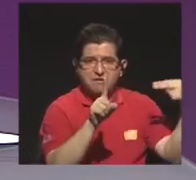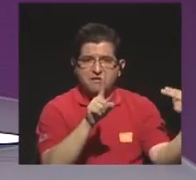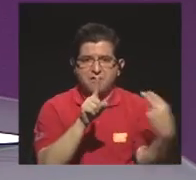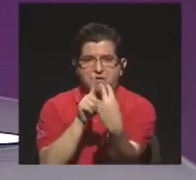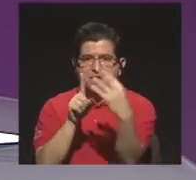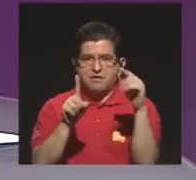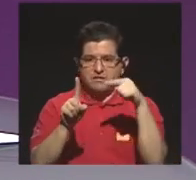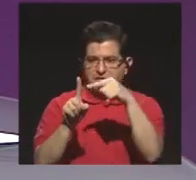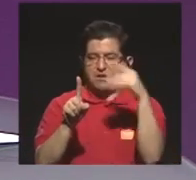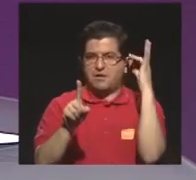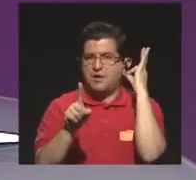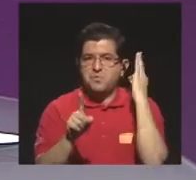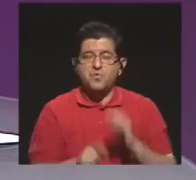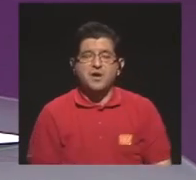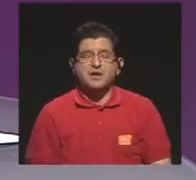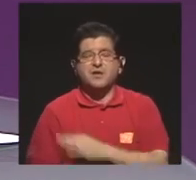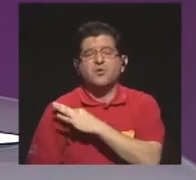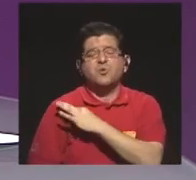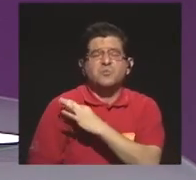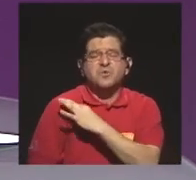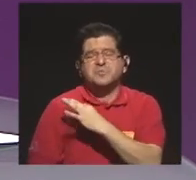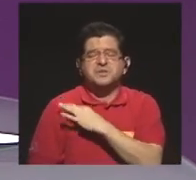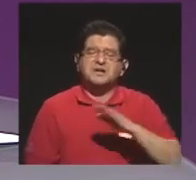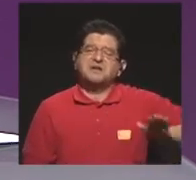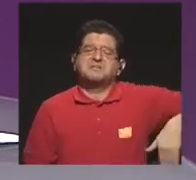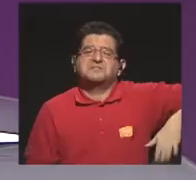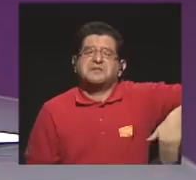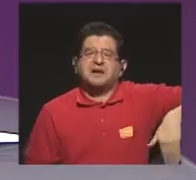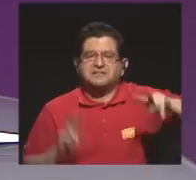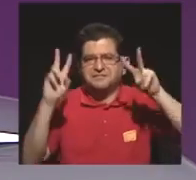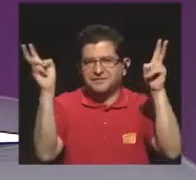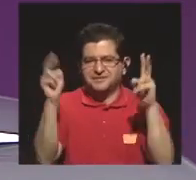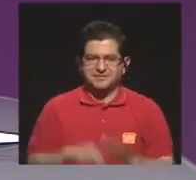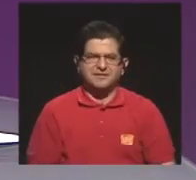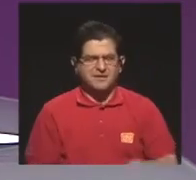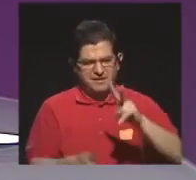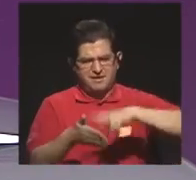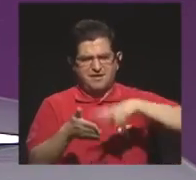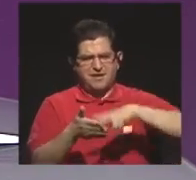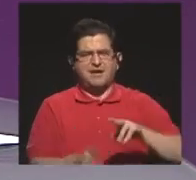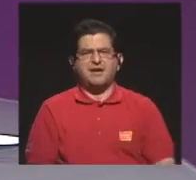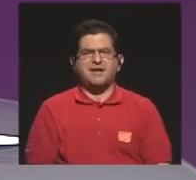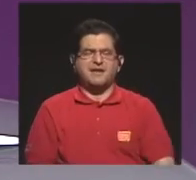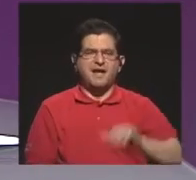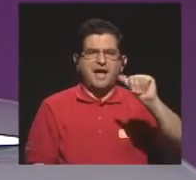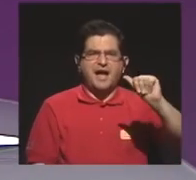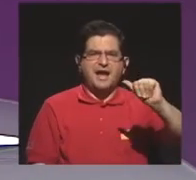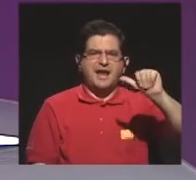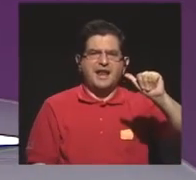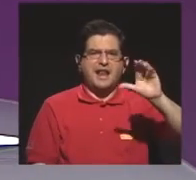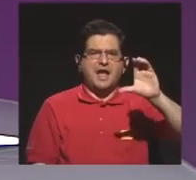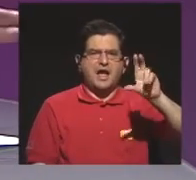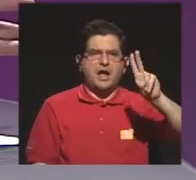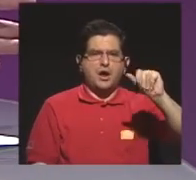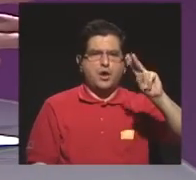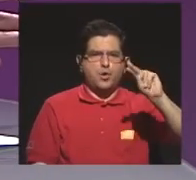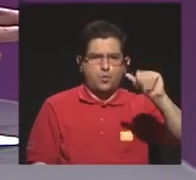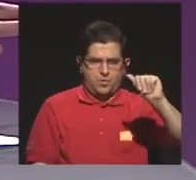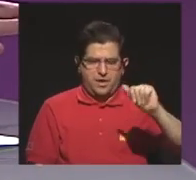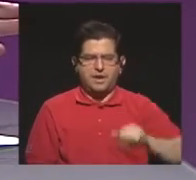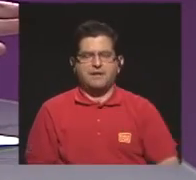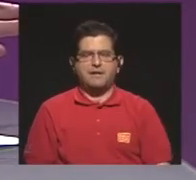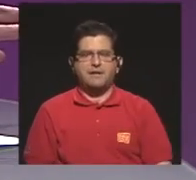visualiza como invitadas tardías, ¿verdad? Yo me acuerdo leyendo a doña Ángela Acuña Brown, lo que